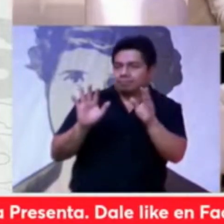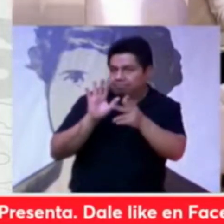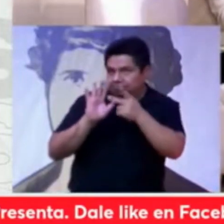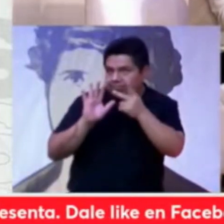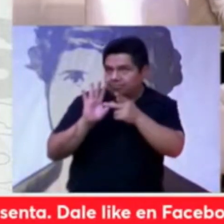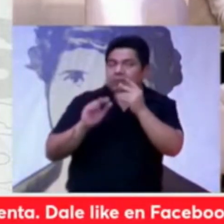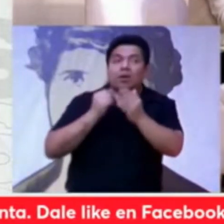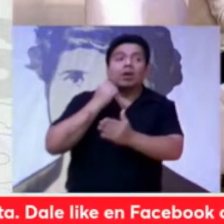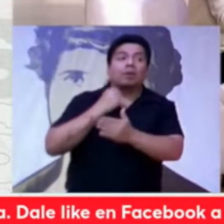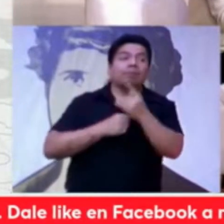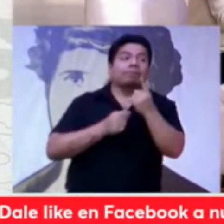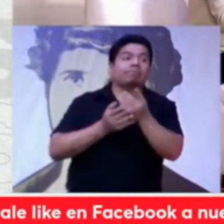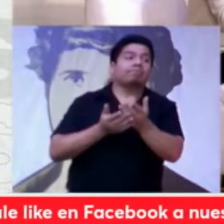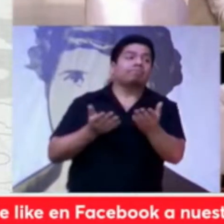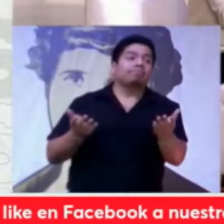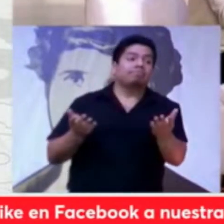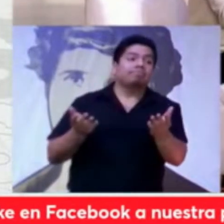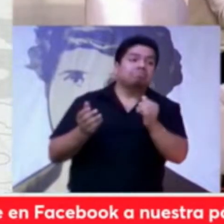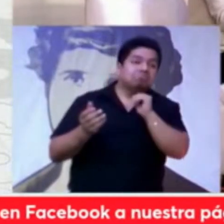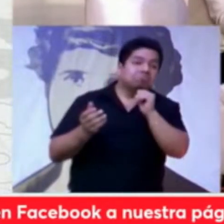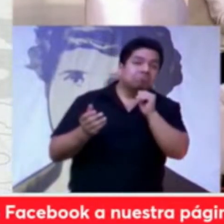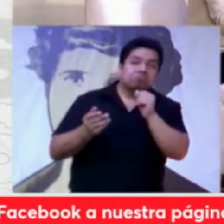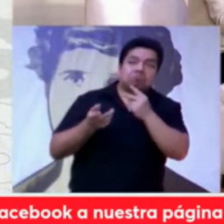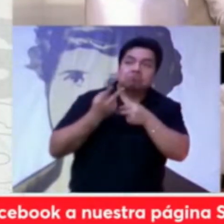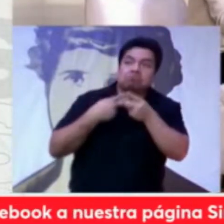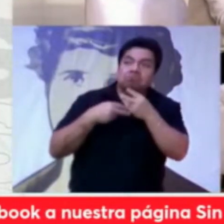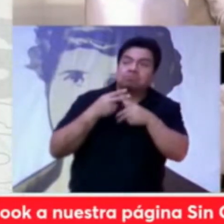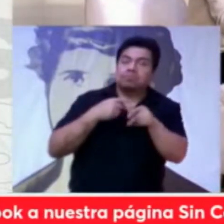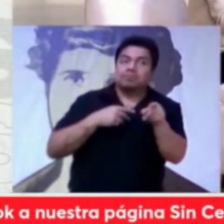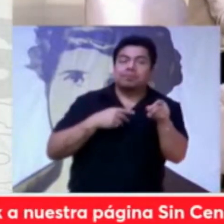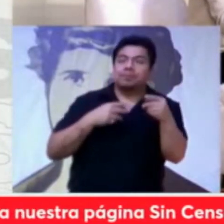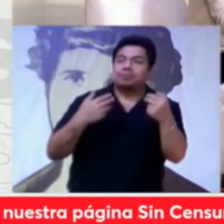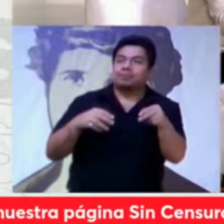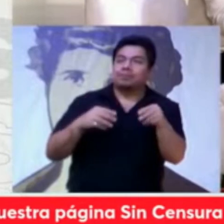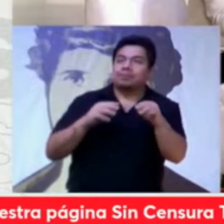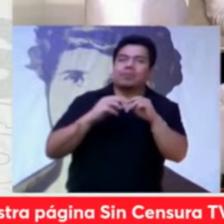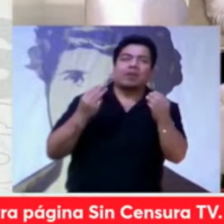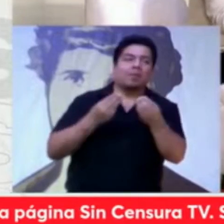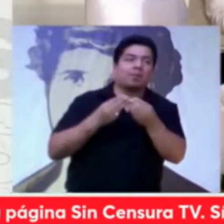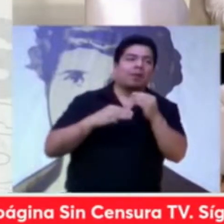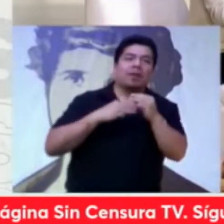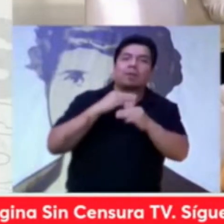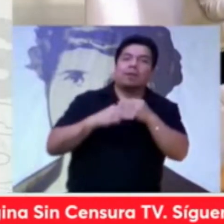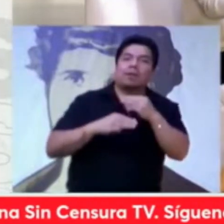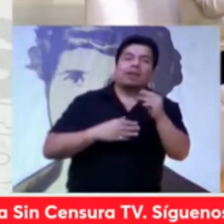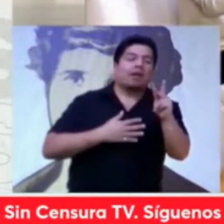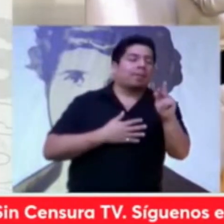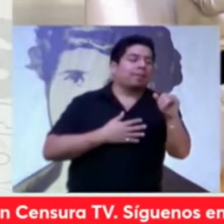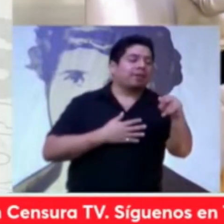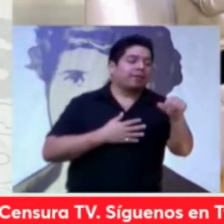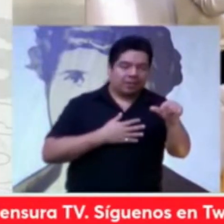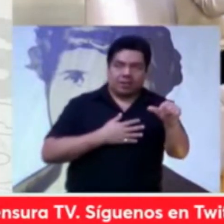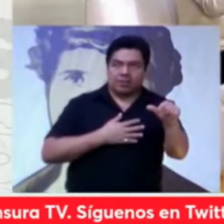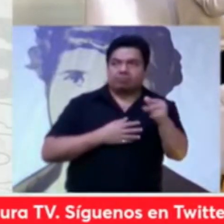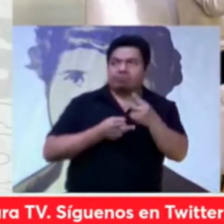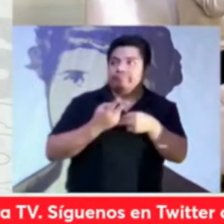es por qué no vino la ministra norma piñal